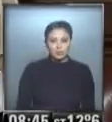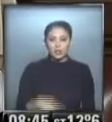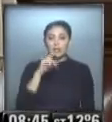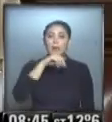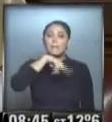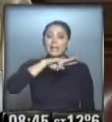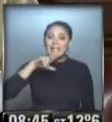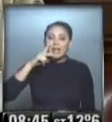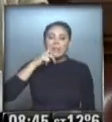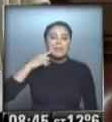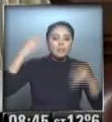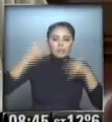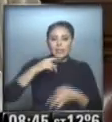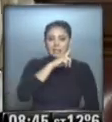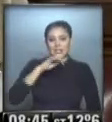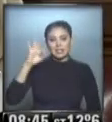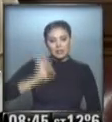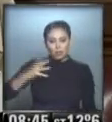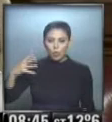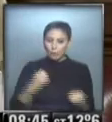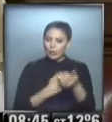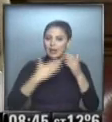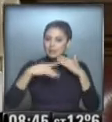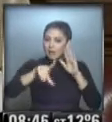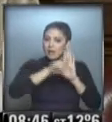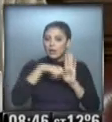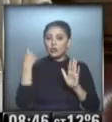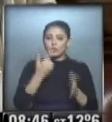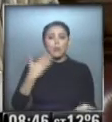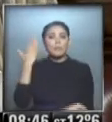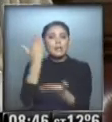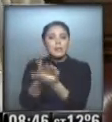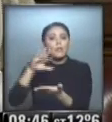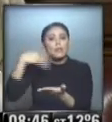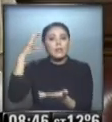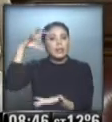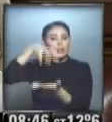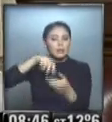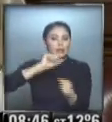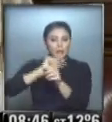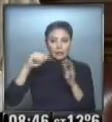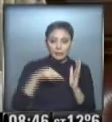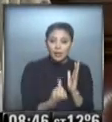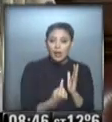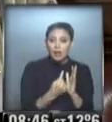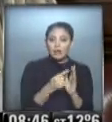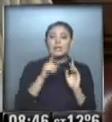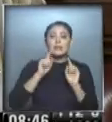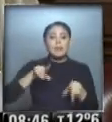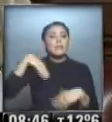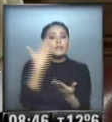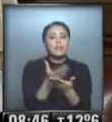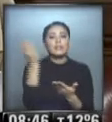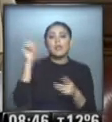día exacto que se cumplen 100 años de esta ley, vamos a presentar ante la Cámara del Crimen de la Capital Federal y ante la